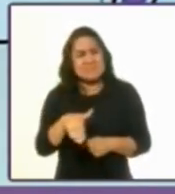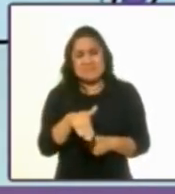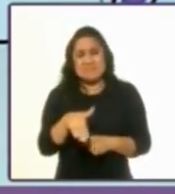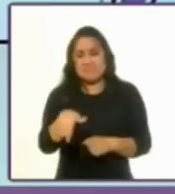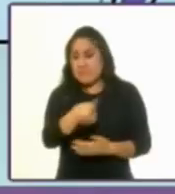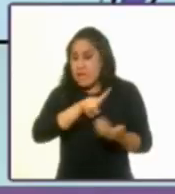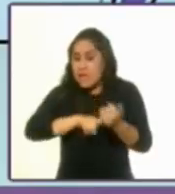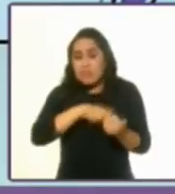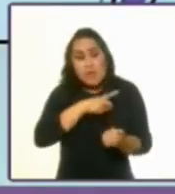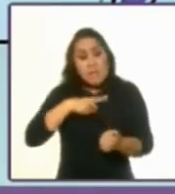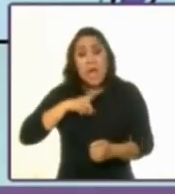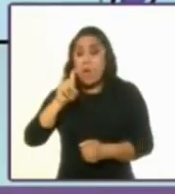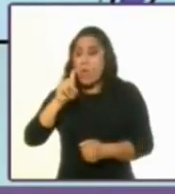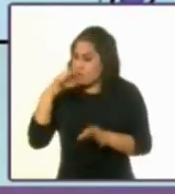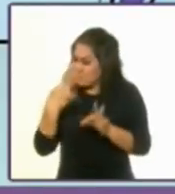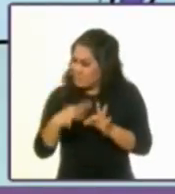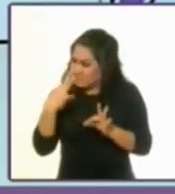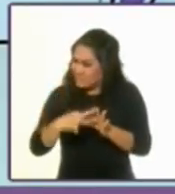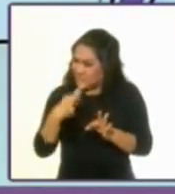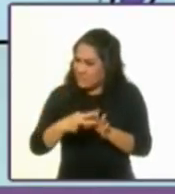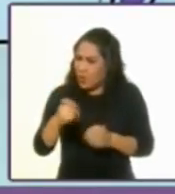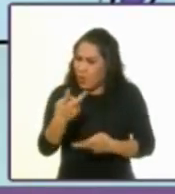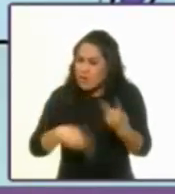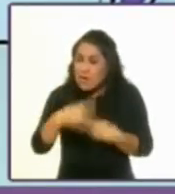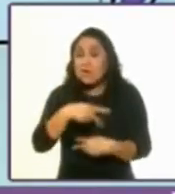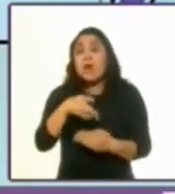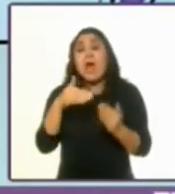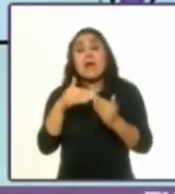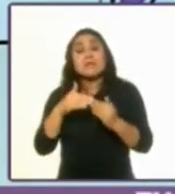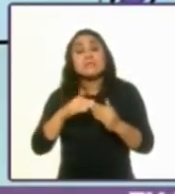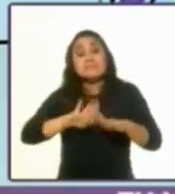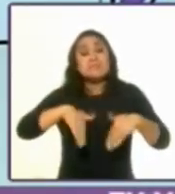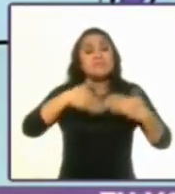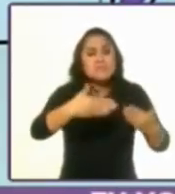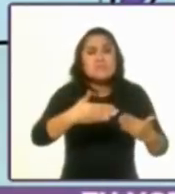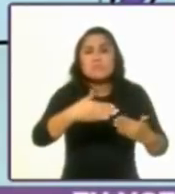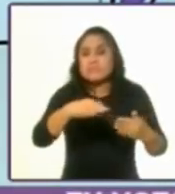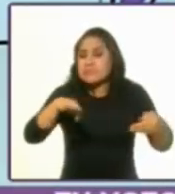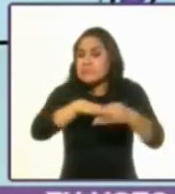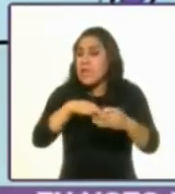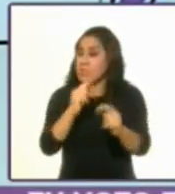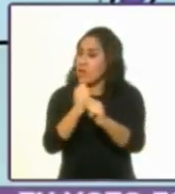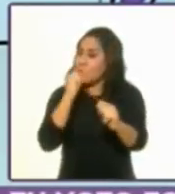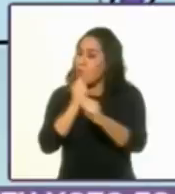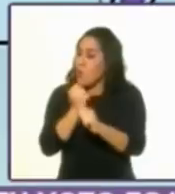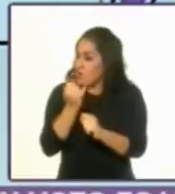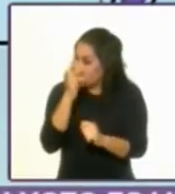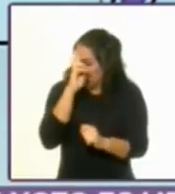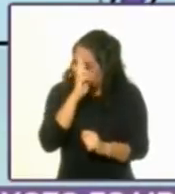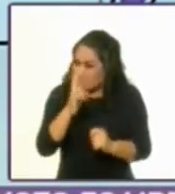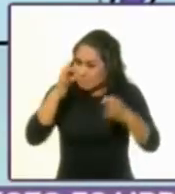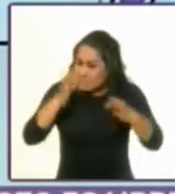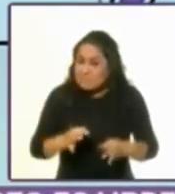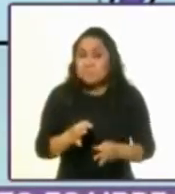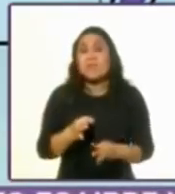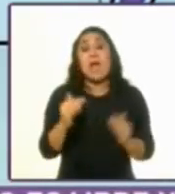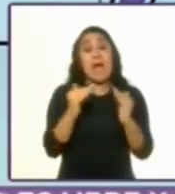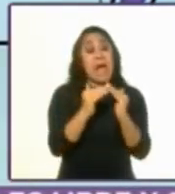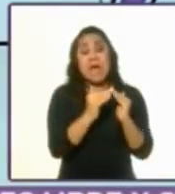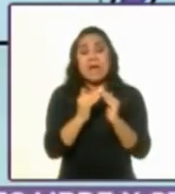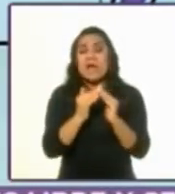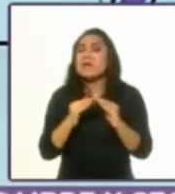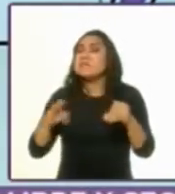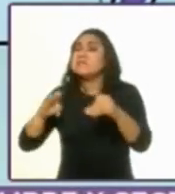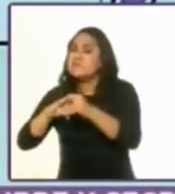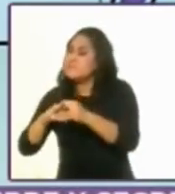todos los días que salga de su casa y unos pasos tenga acceso a un transporte público digno que muy cerca de su domicilio tenga una